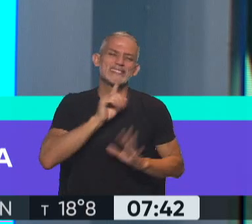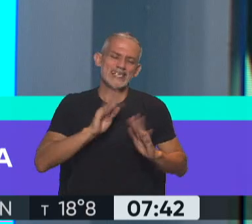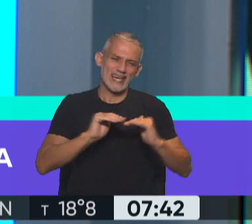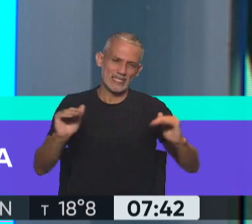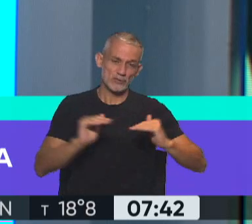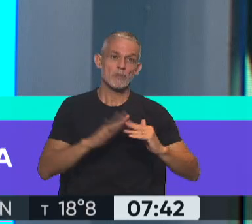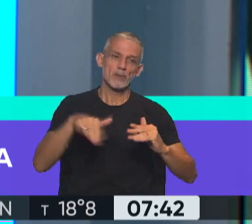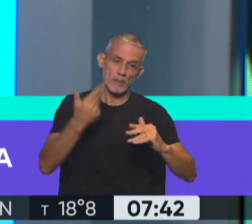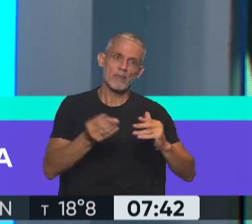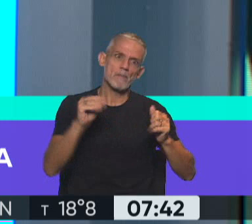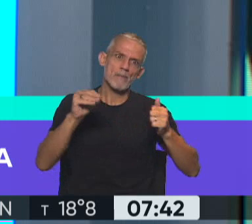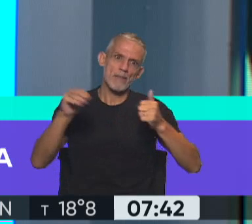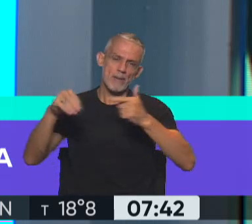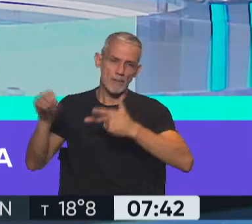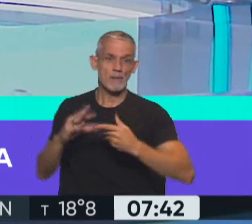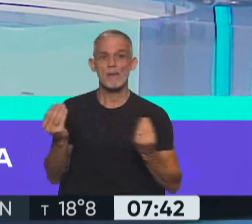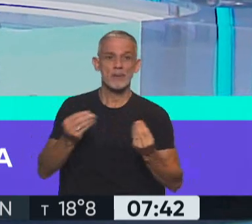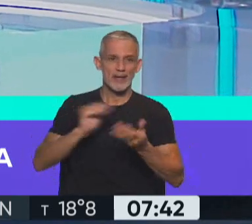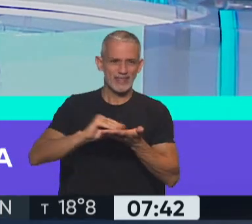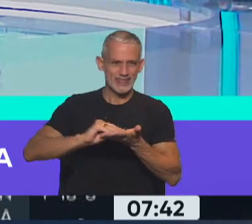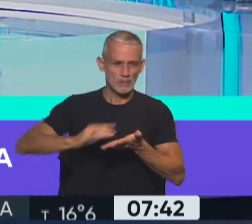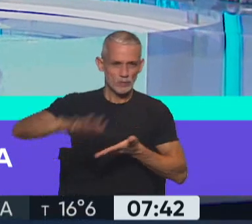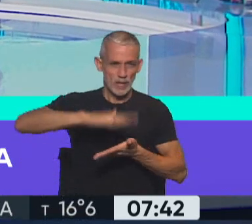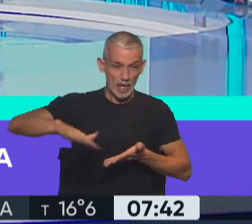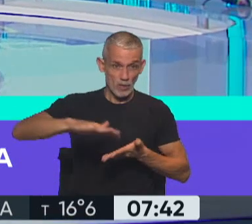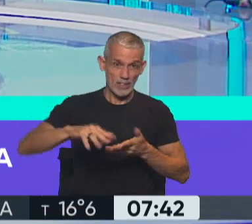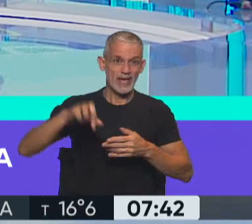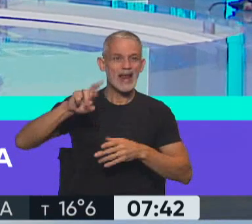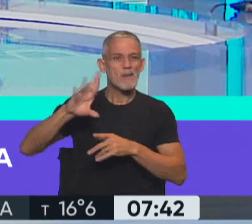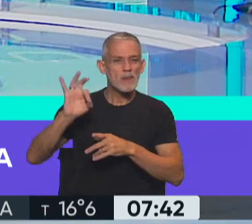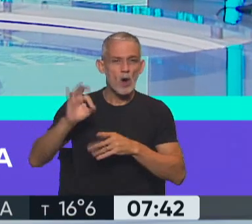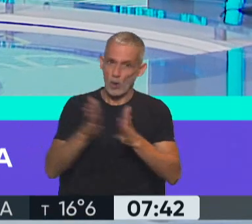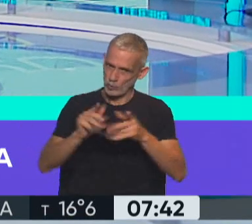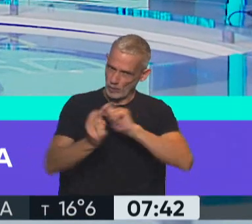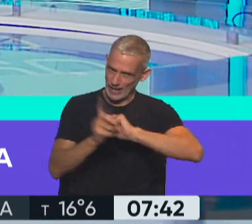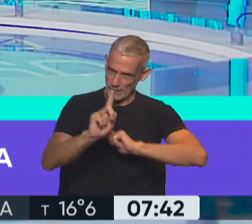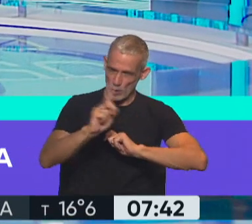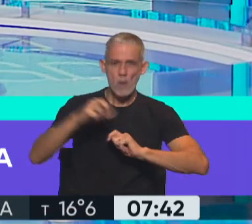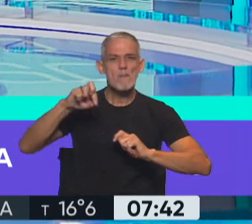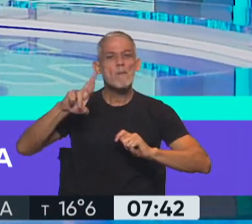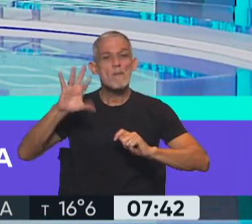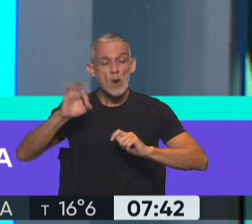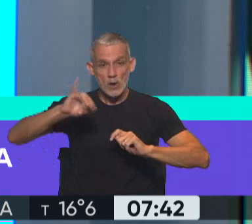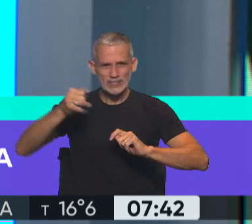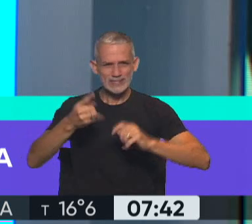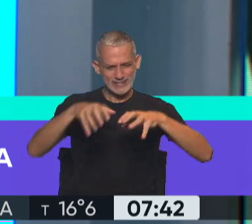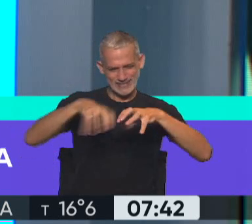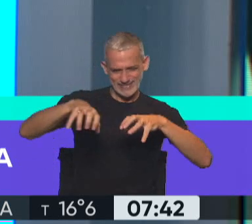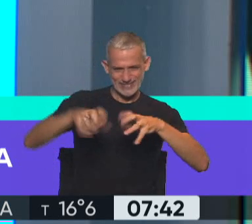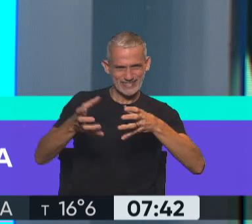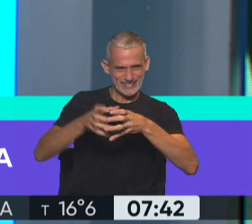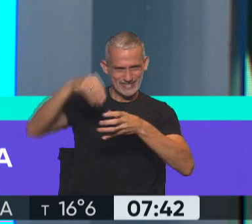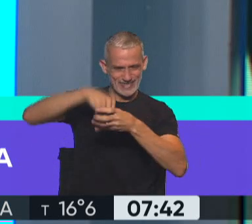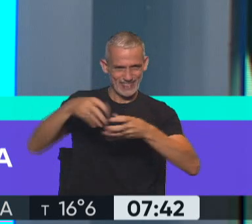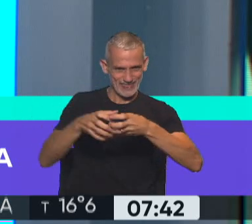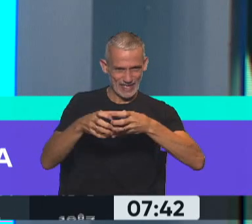sabemos que siguió después cuando los legisladores del PRO, no de Juntos por el Cambio, sí de uno de los partidos que integran